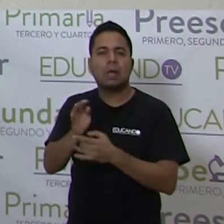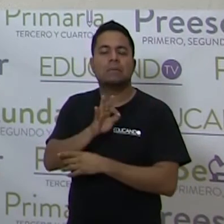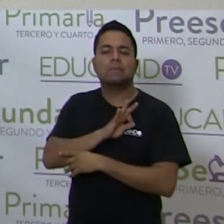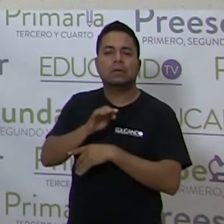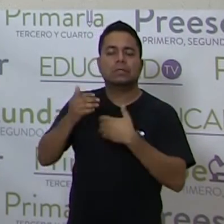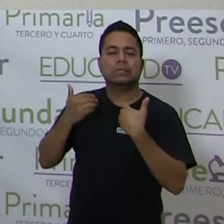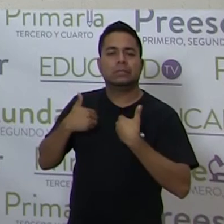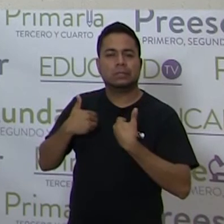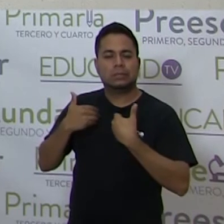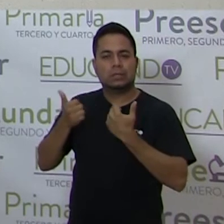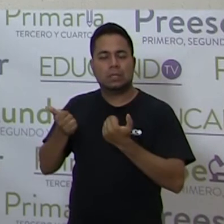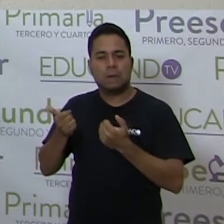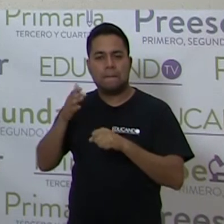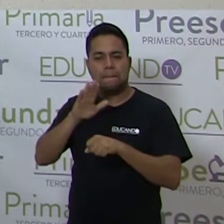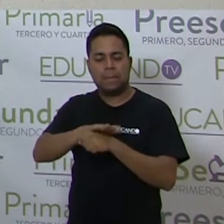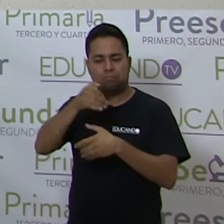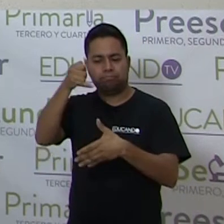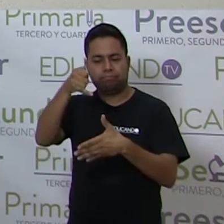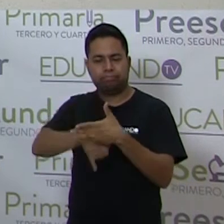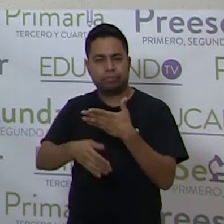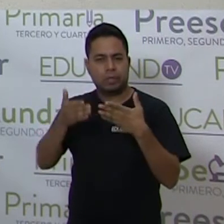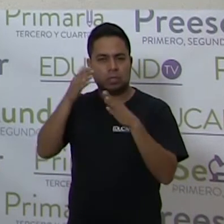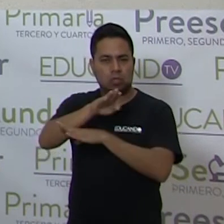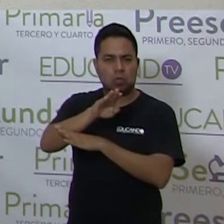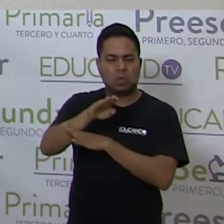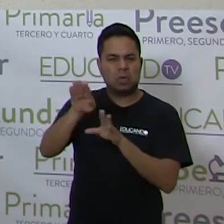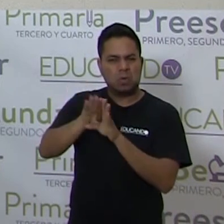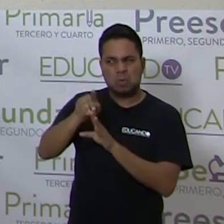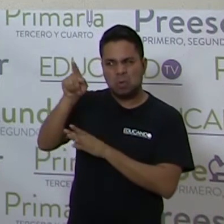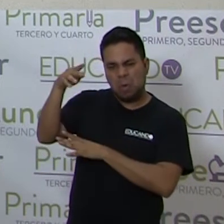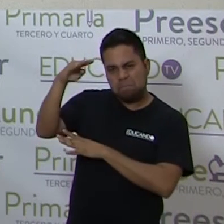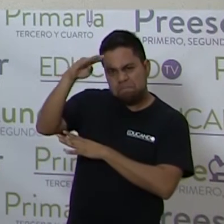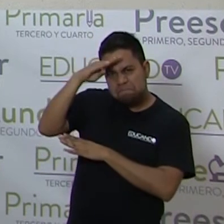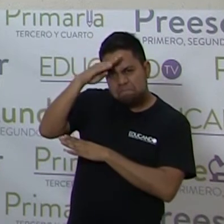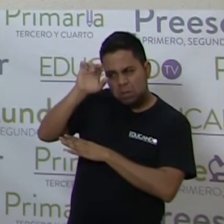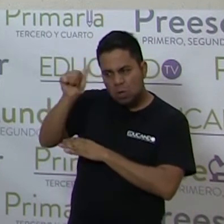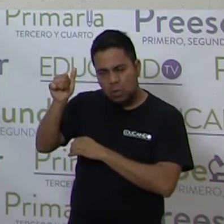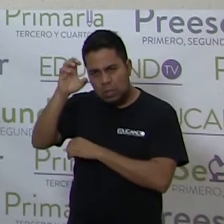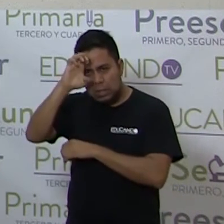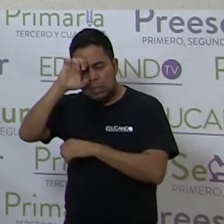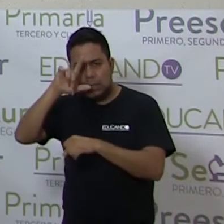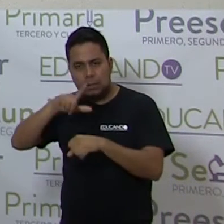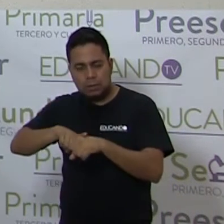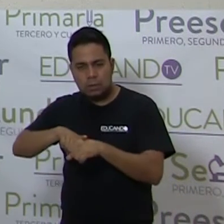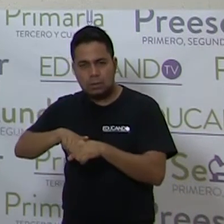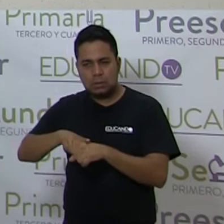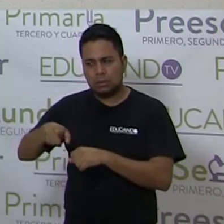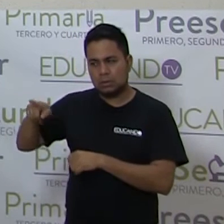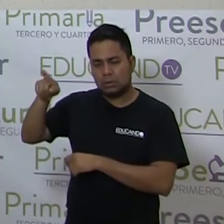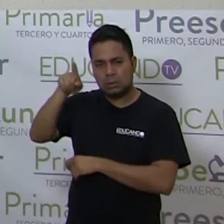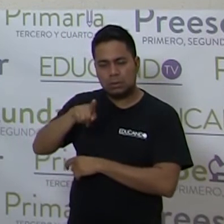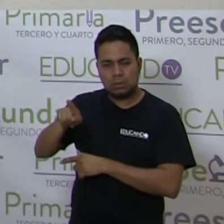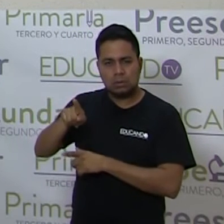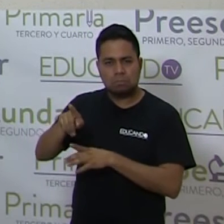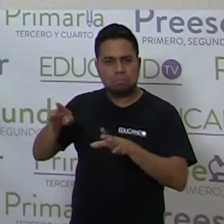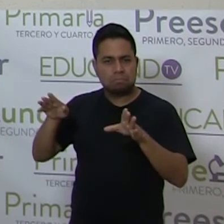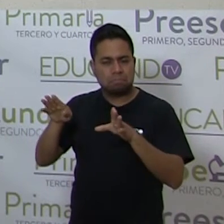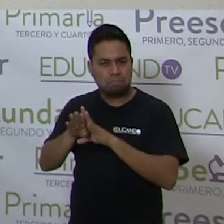conocer el pensamiento de otras culturas, cómo han vivido